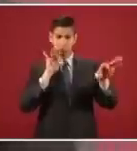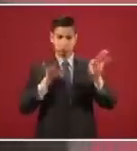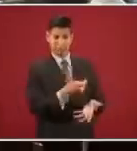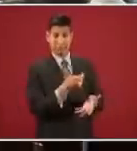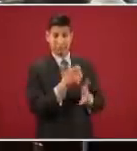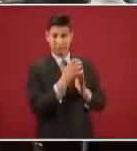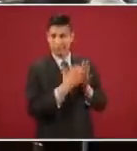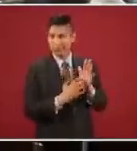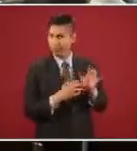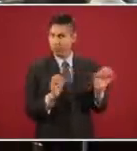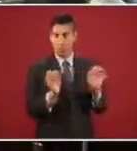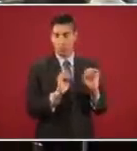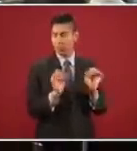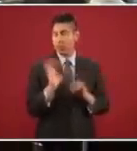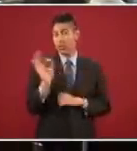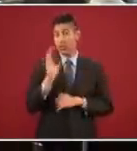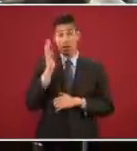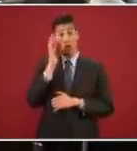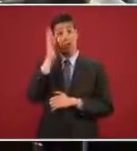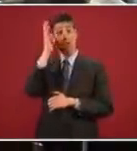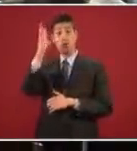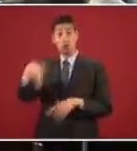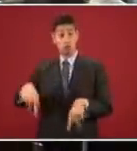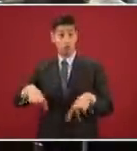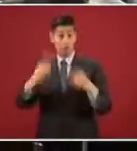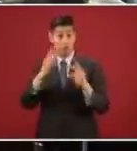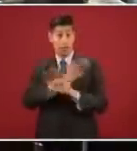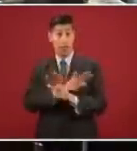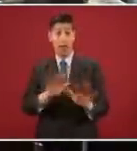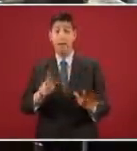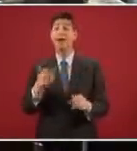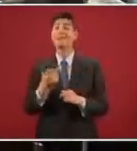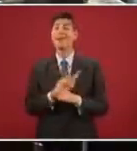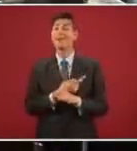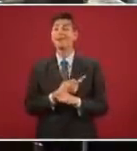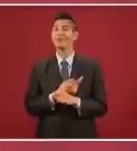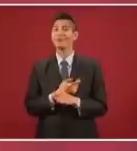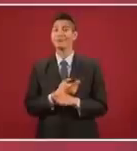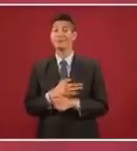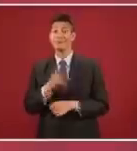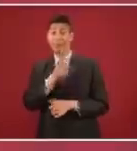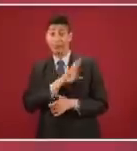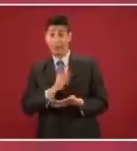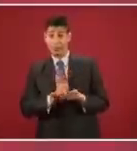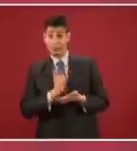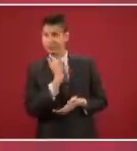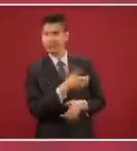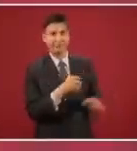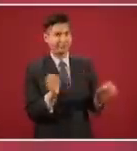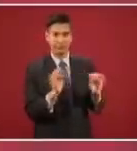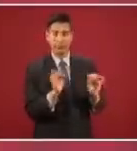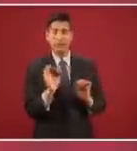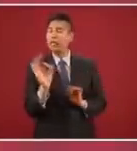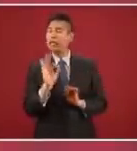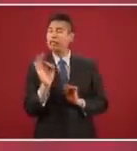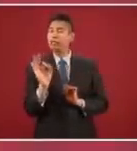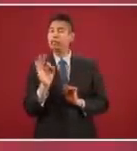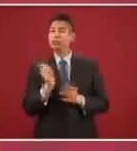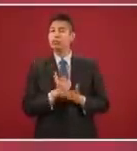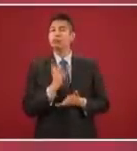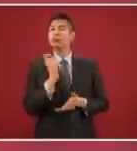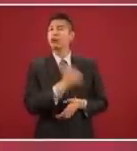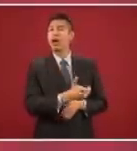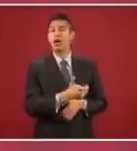negociando. Cuando se venda, el avión ya va a estar libre de arrendamiento. Cuando se venda y al precio que se venda,